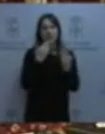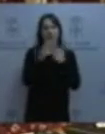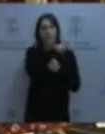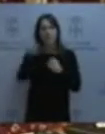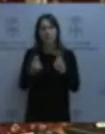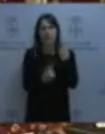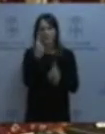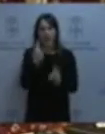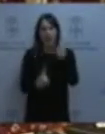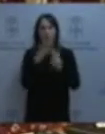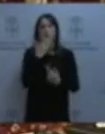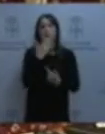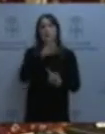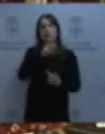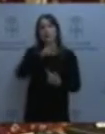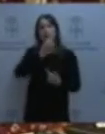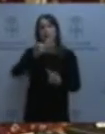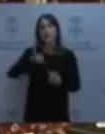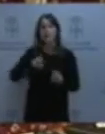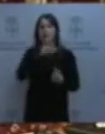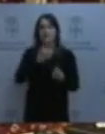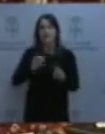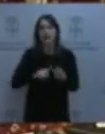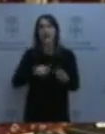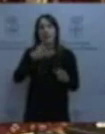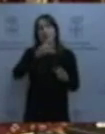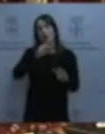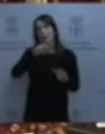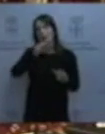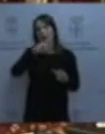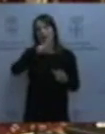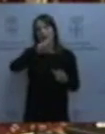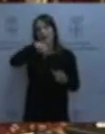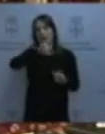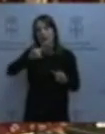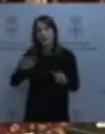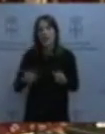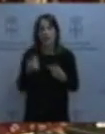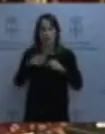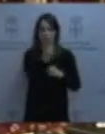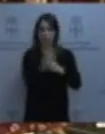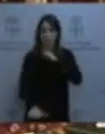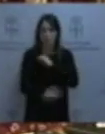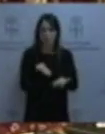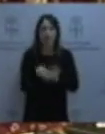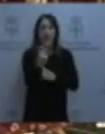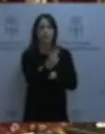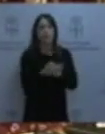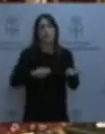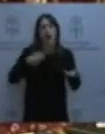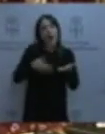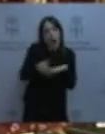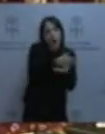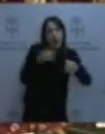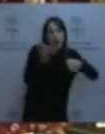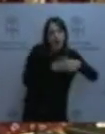como Carmen Fernández o Francisca Blanedo, que habían sido estafadas. Nadie les estaba dando voz. Carmen Fernández, que ahorraba para pagar un ascensor de su